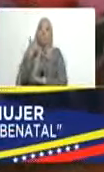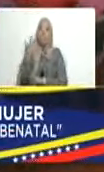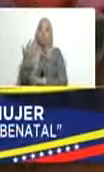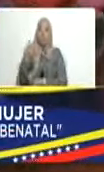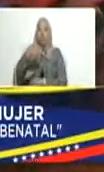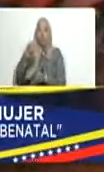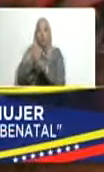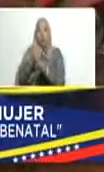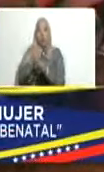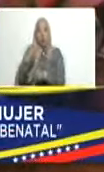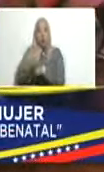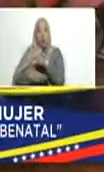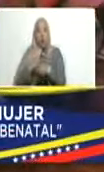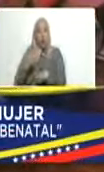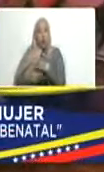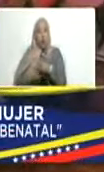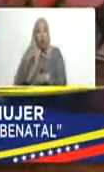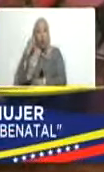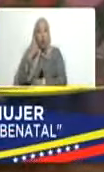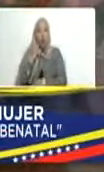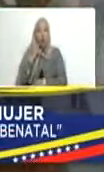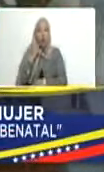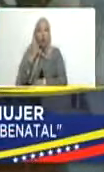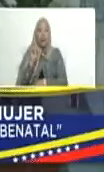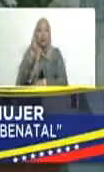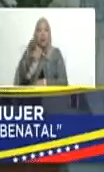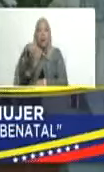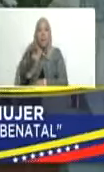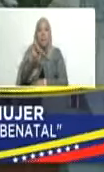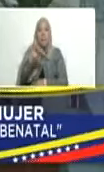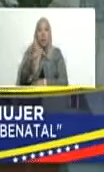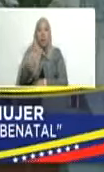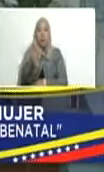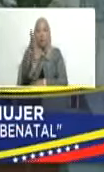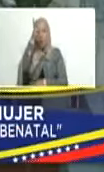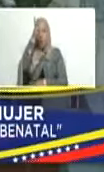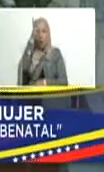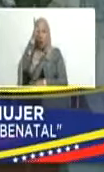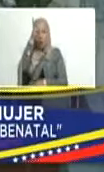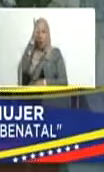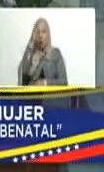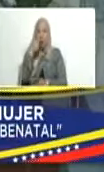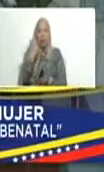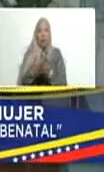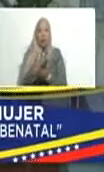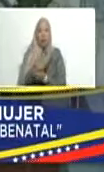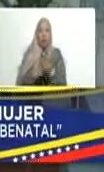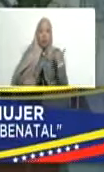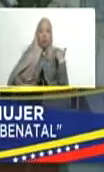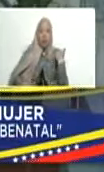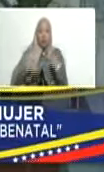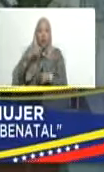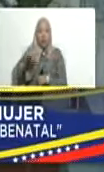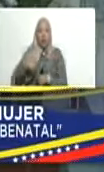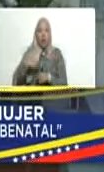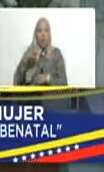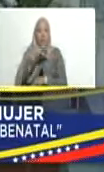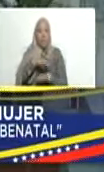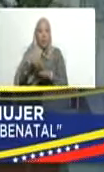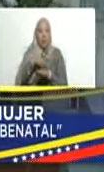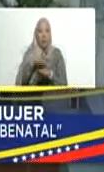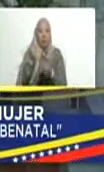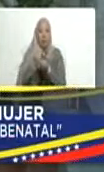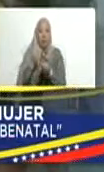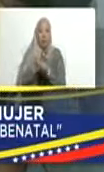la obra de la revolución bolivariana. Desde Mirimire, desde Falcón, agradecerle a usted, presidente, a nuestra ministra